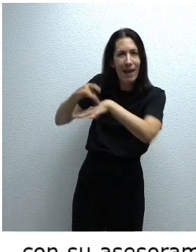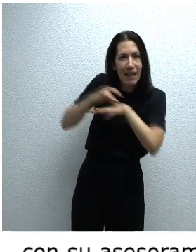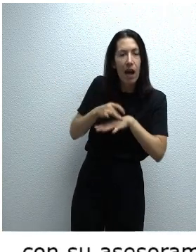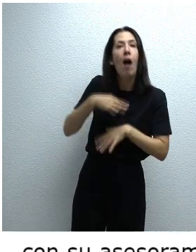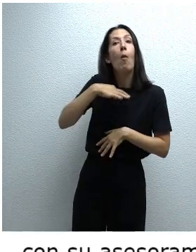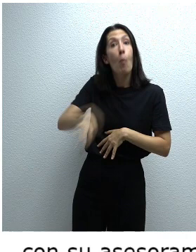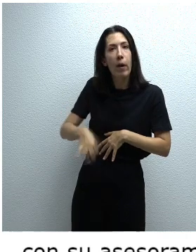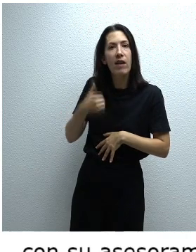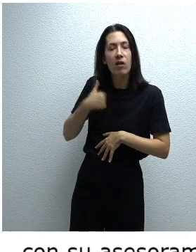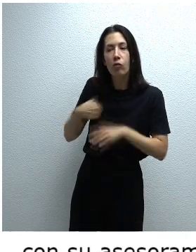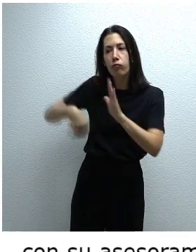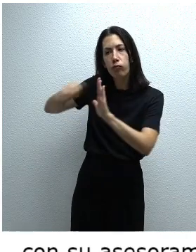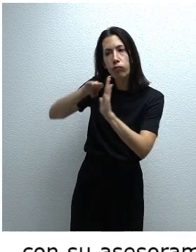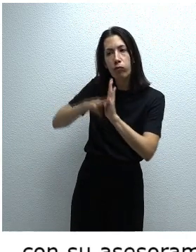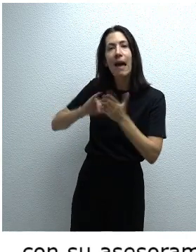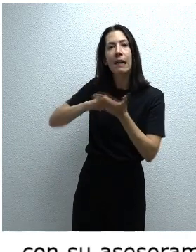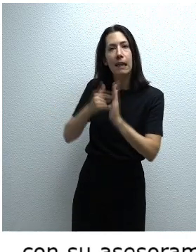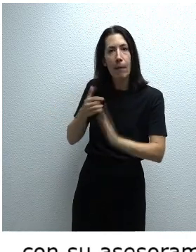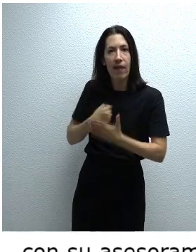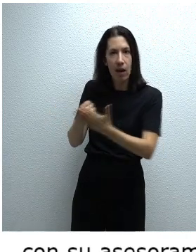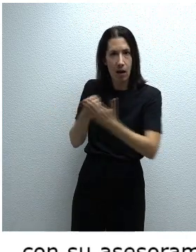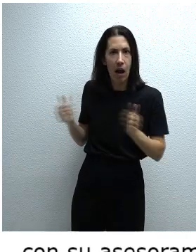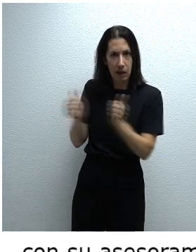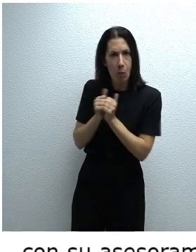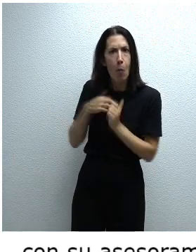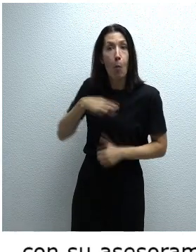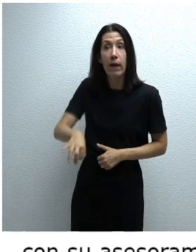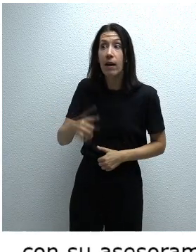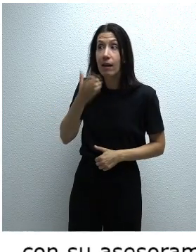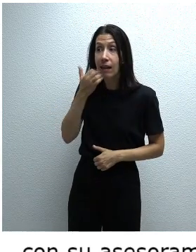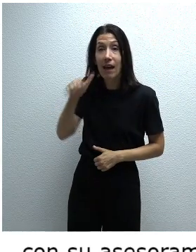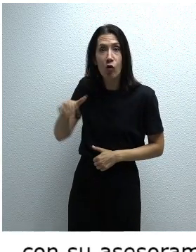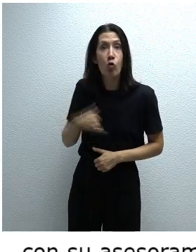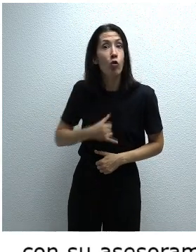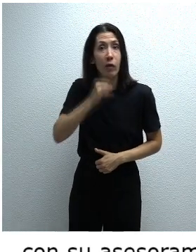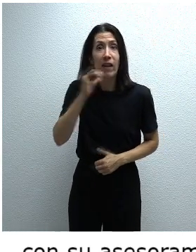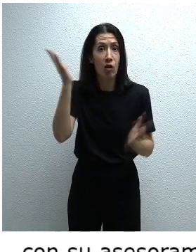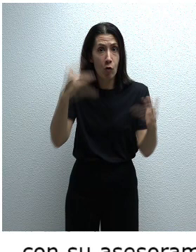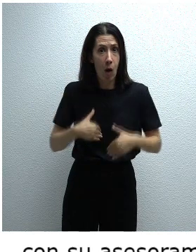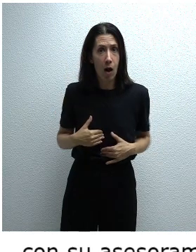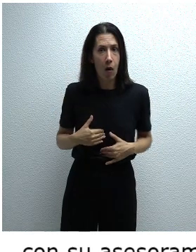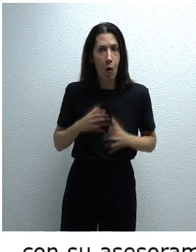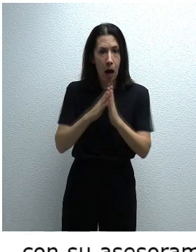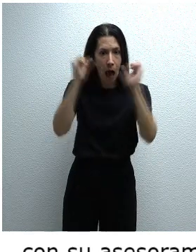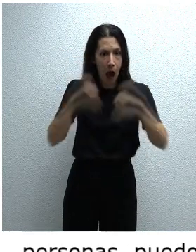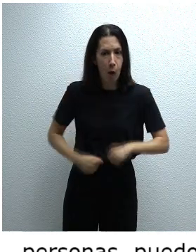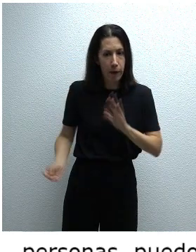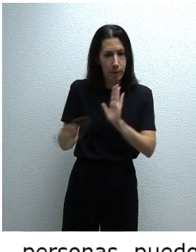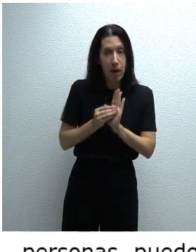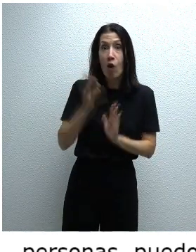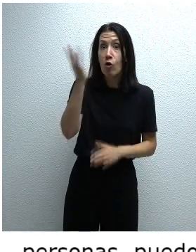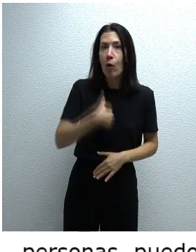ese sistema de asistencia y apoyo. Cuando sea insuficiente o cuando no se haya establecido, pues será la